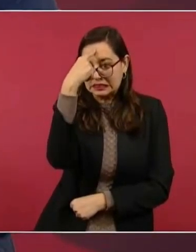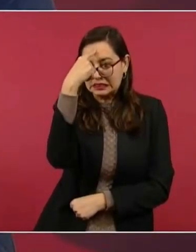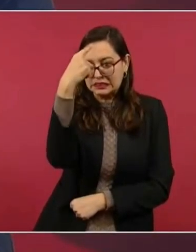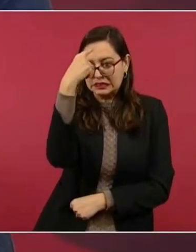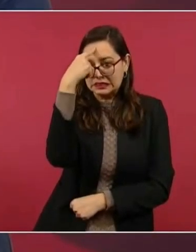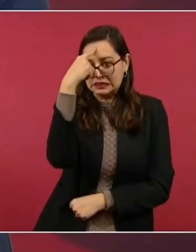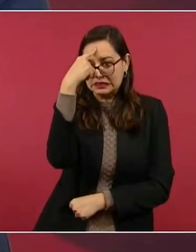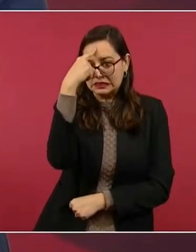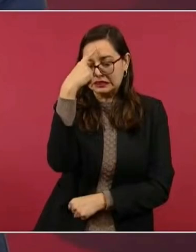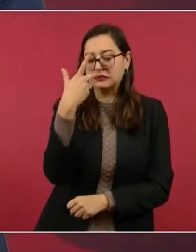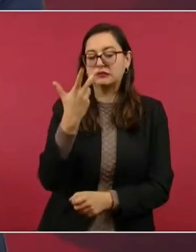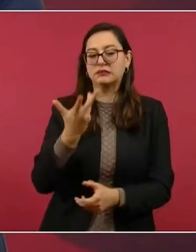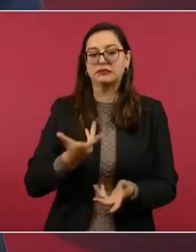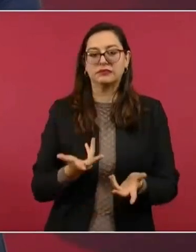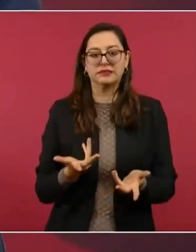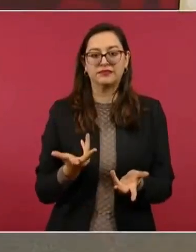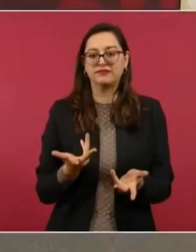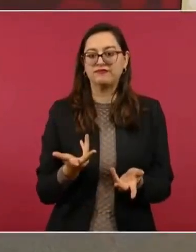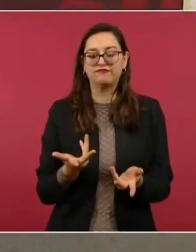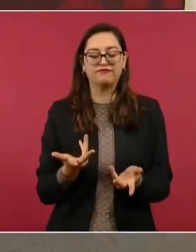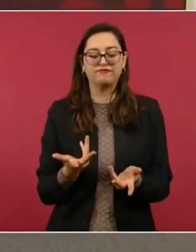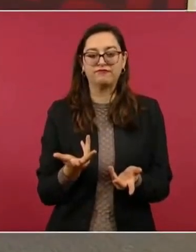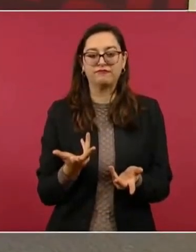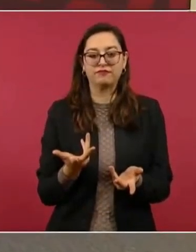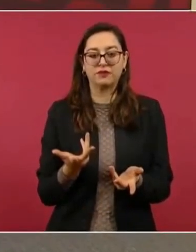es una